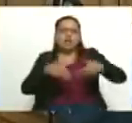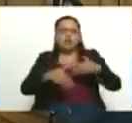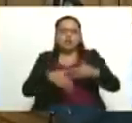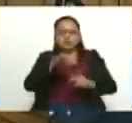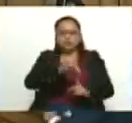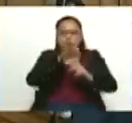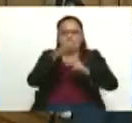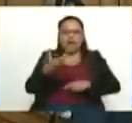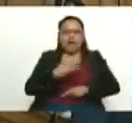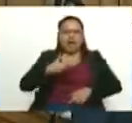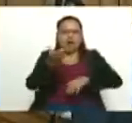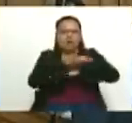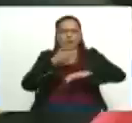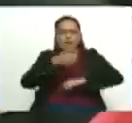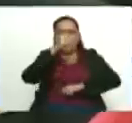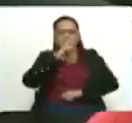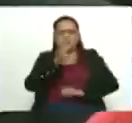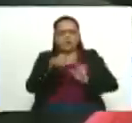año 21.